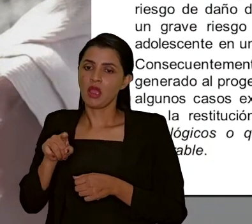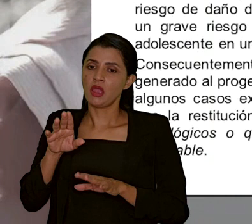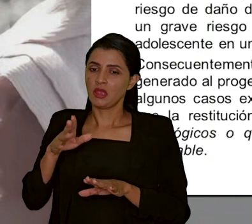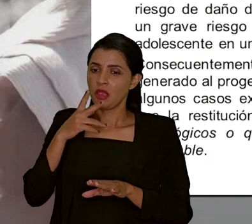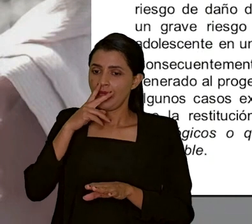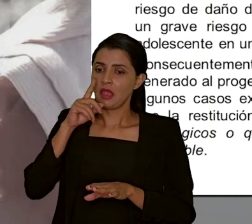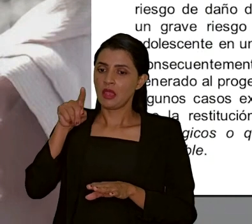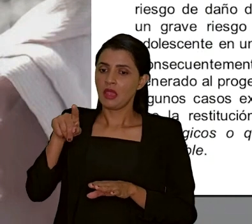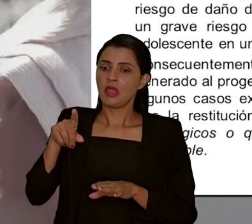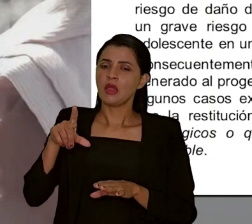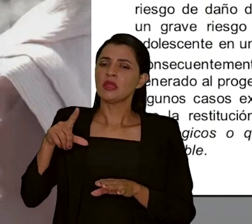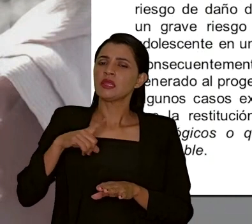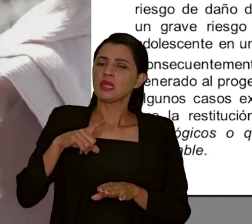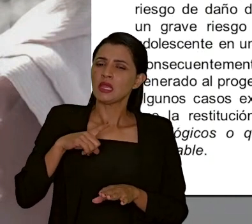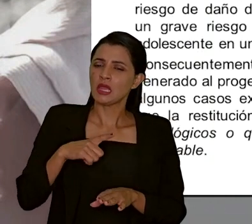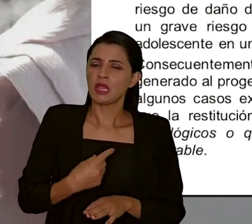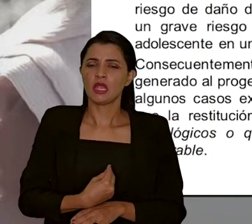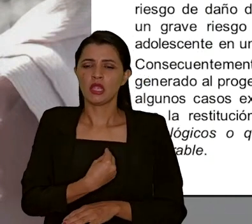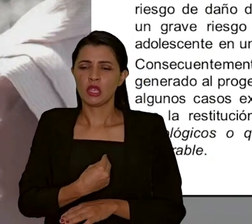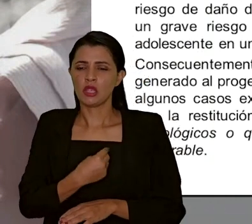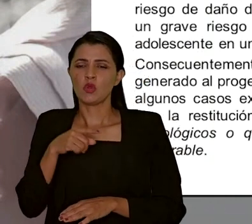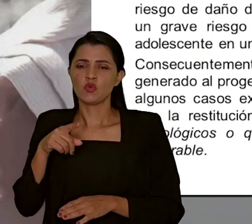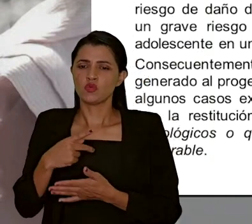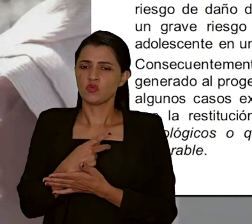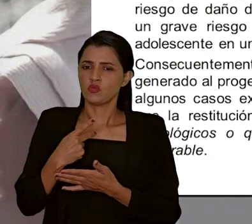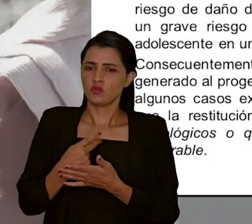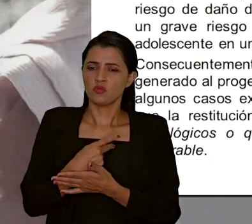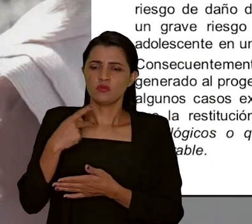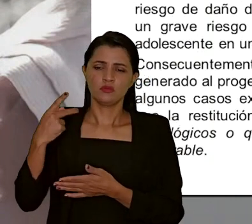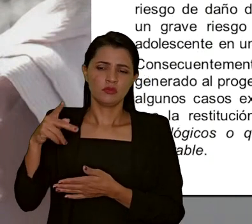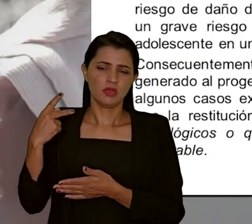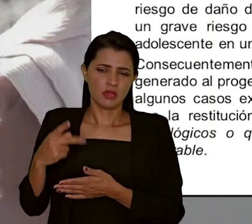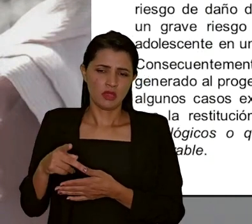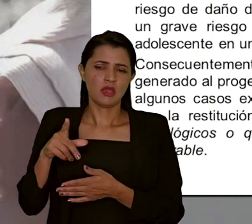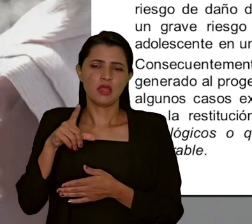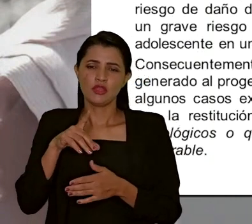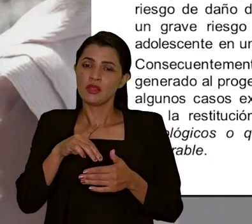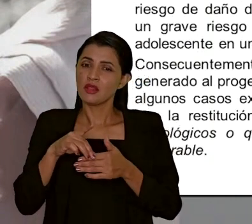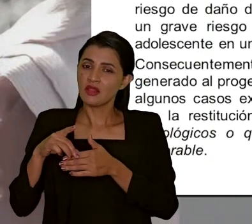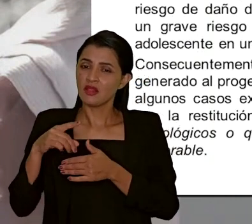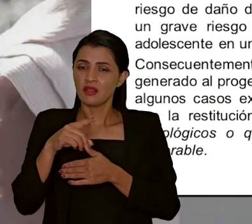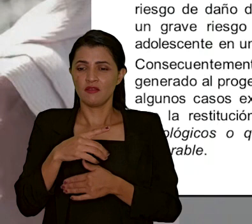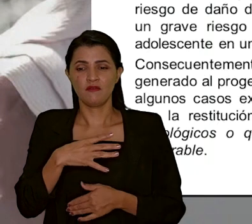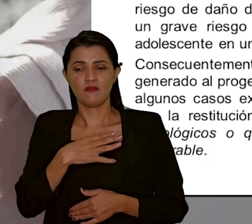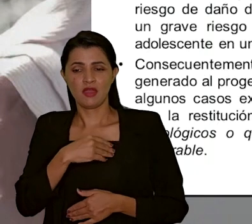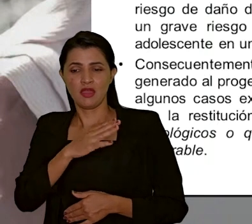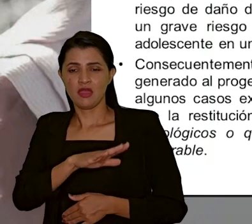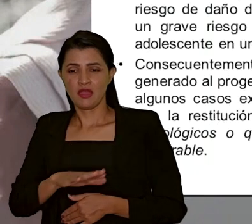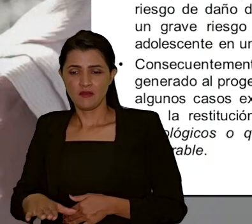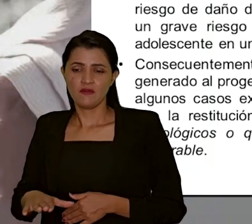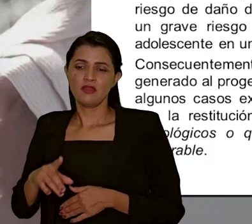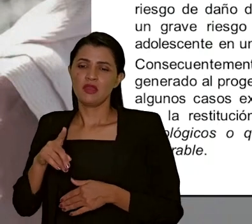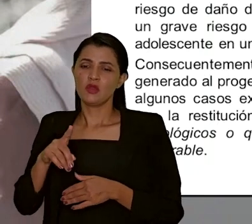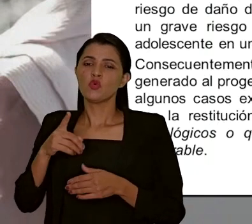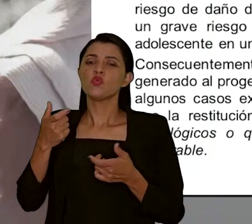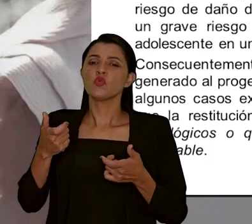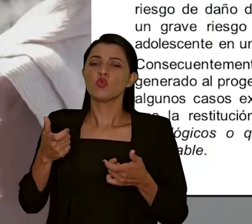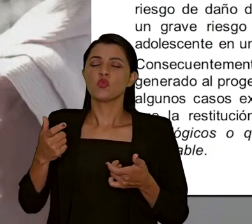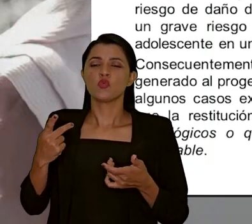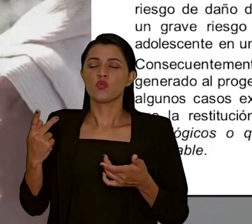un grave riesgo de que ello coloque al niño, niña o adolescente en una situación